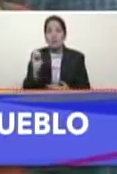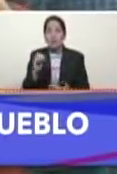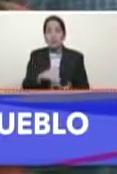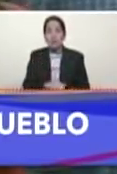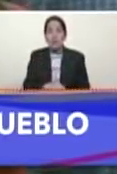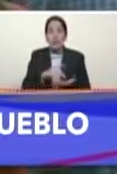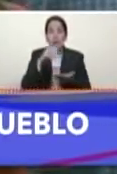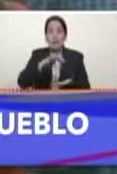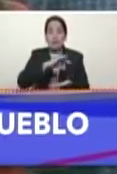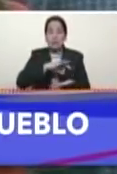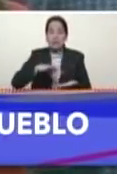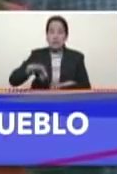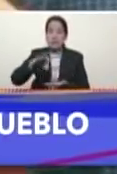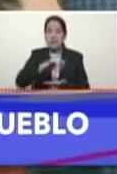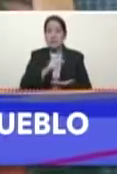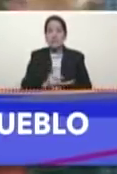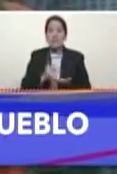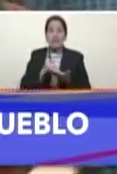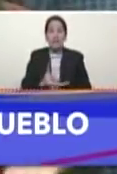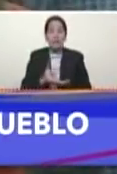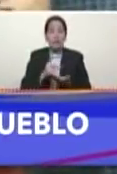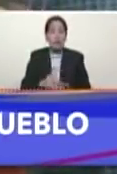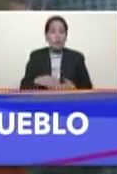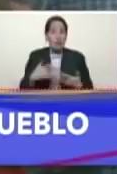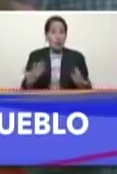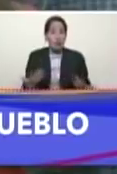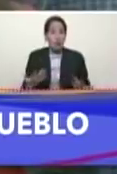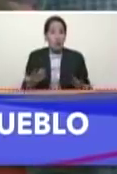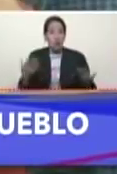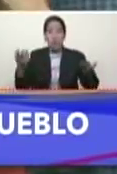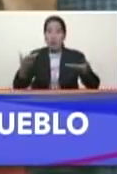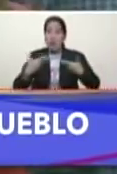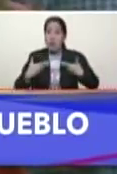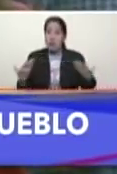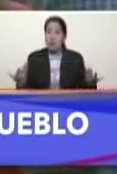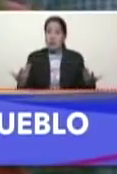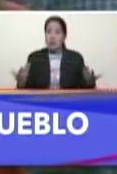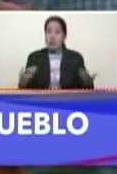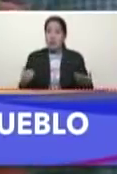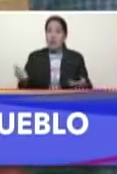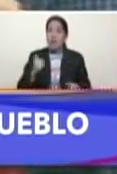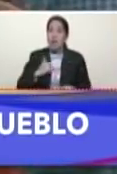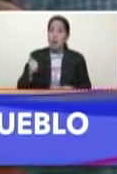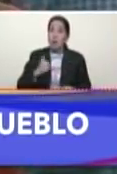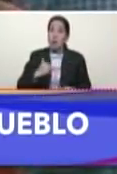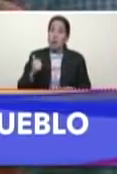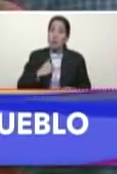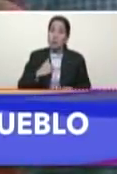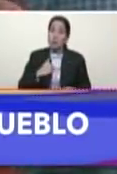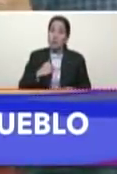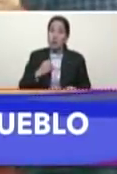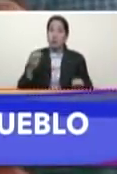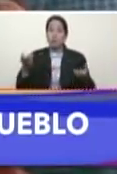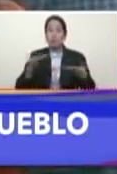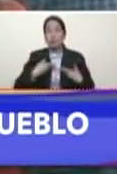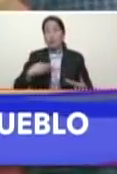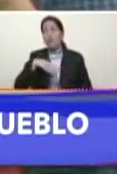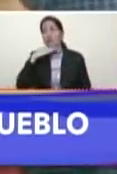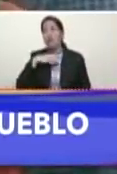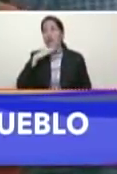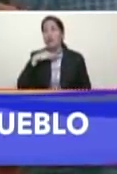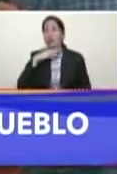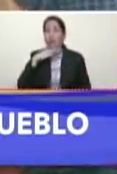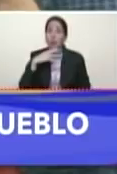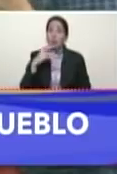que se sembrarán esas 2.000 hectáreas. Esto traerá, por supuesto, un aprovechamiento que nos dará suficiente semilla para